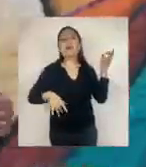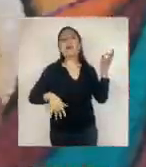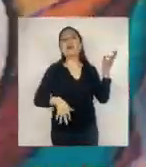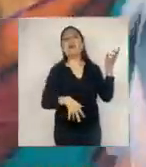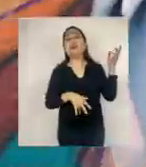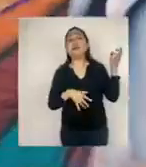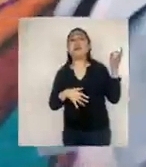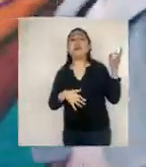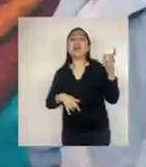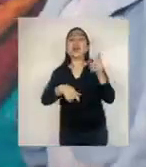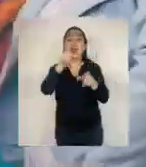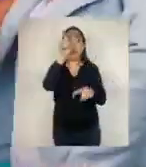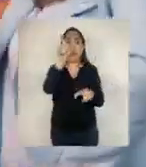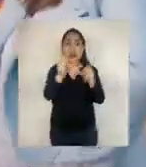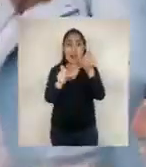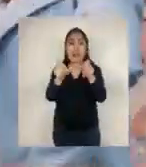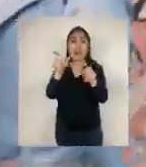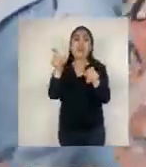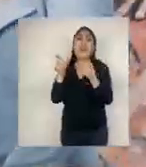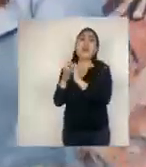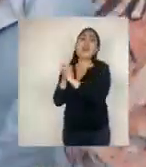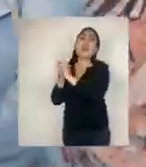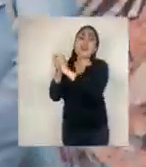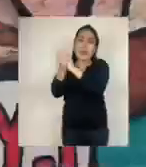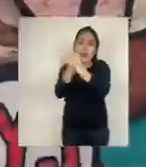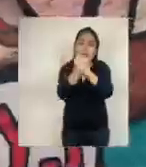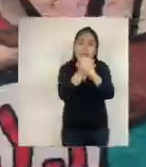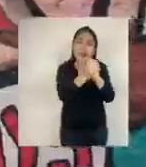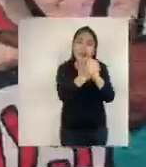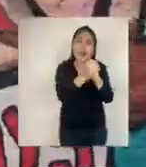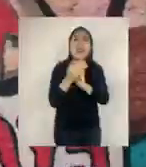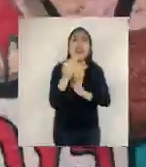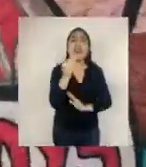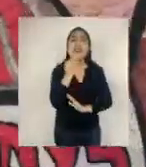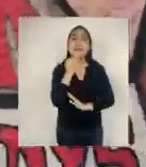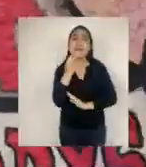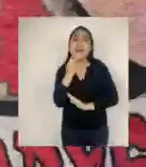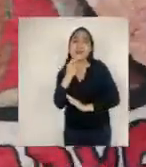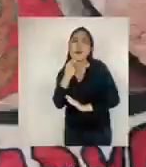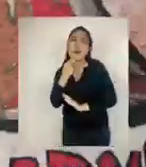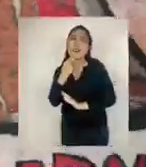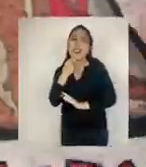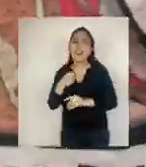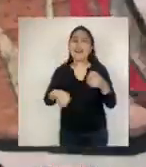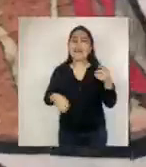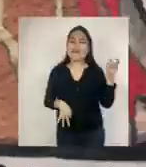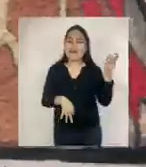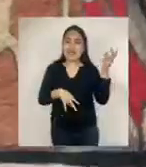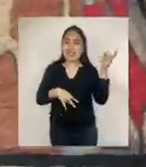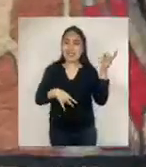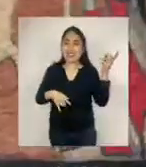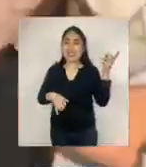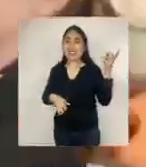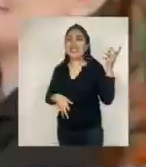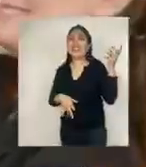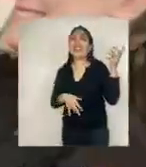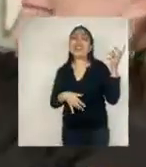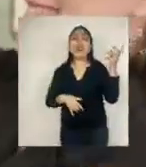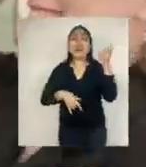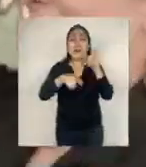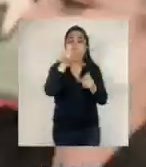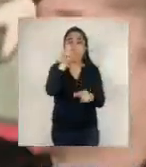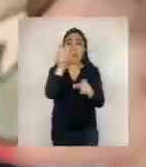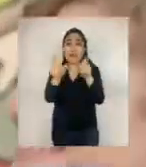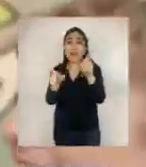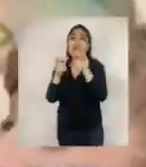trabajamos en el arte, tener, como ustedes también, que trabajan en medios de comunicación. Claro. Nosotros estamos creando, estamos componiendo, Pancho está